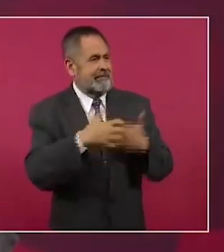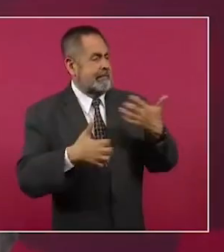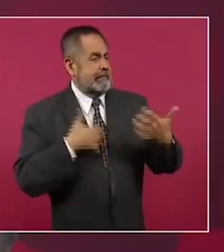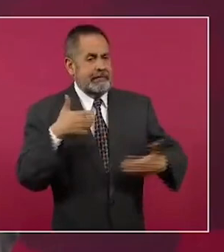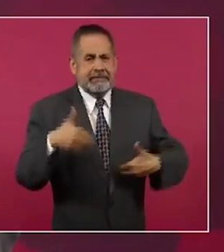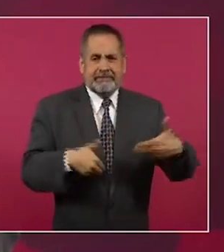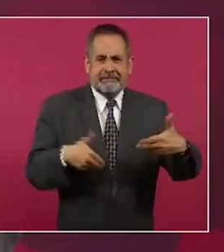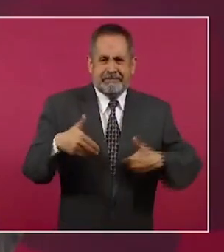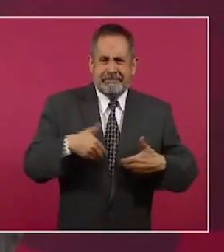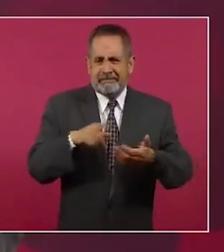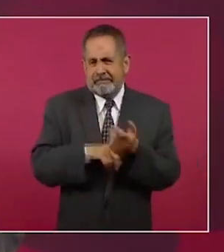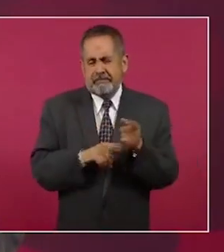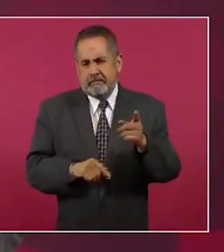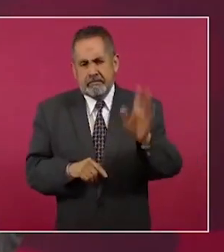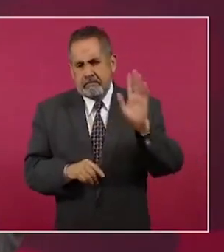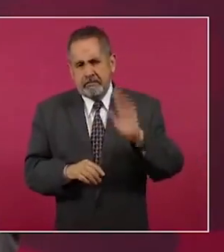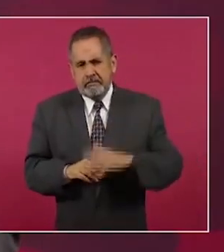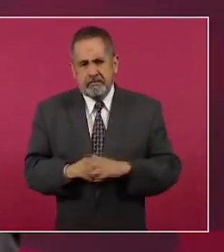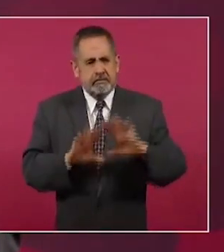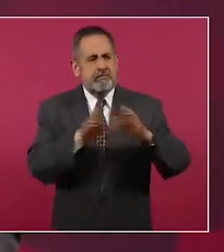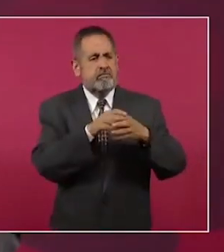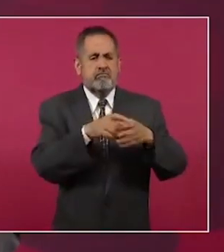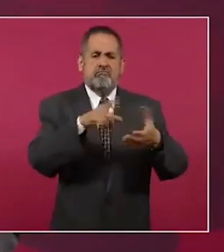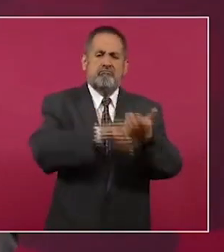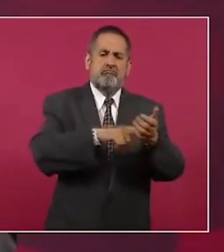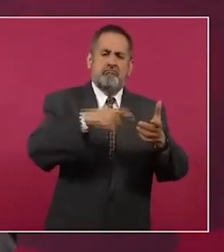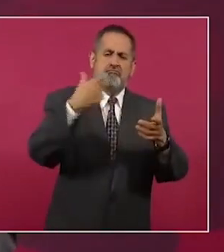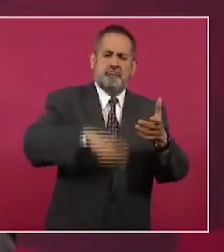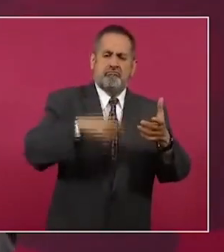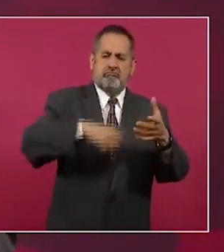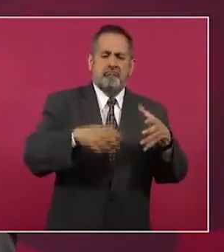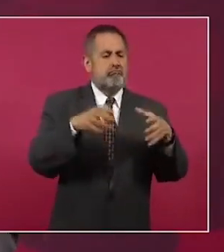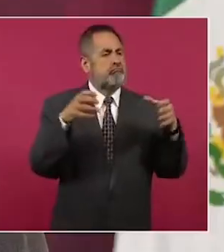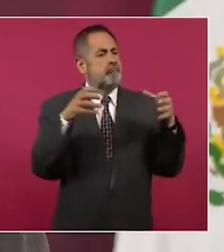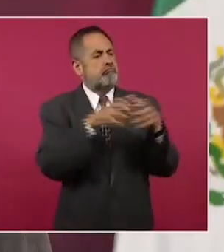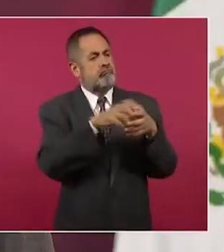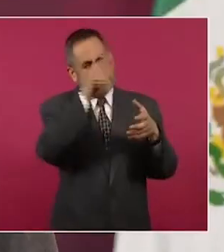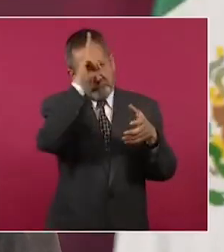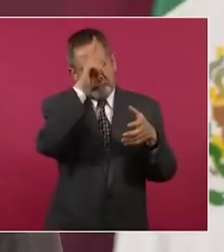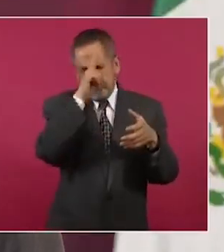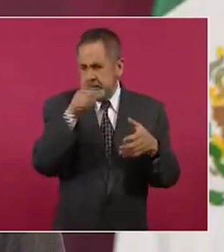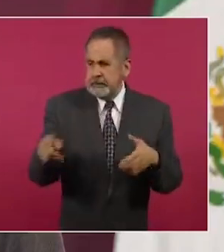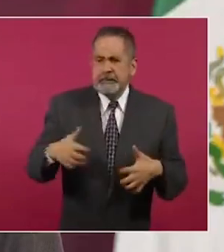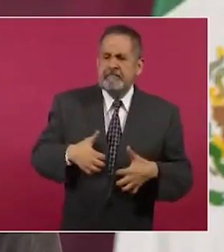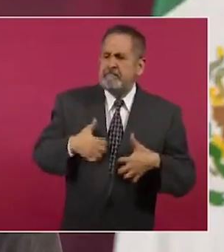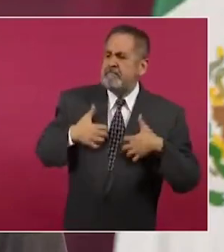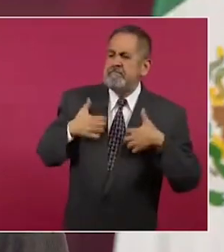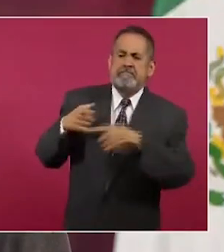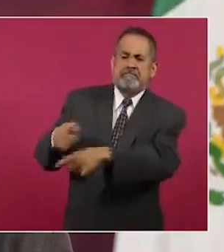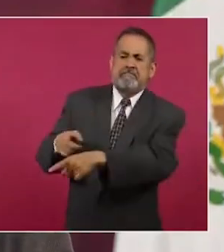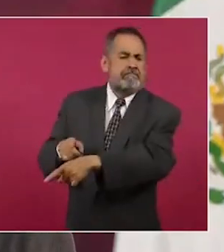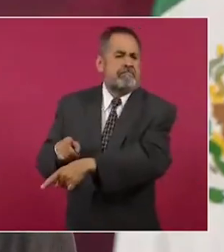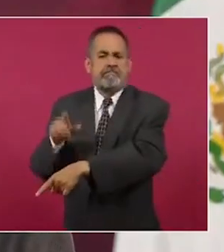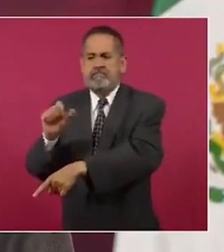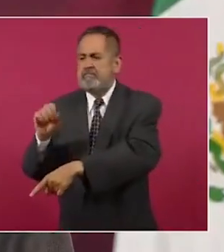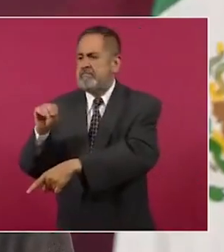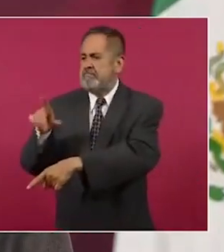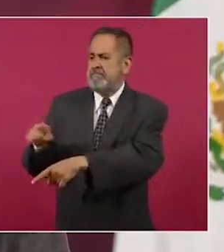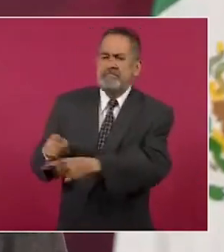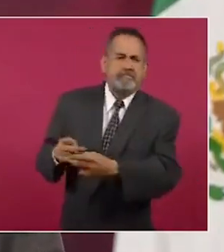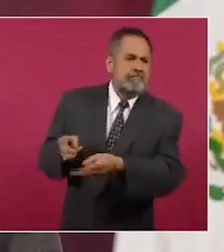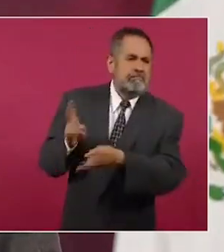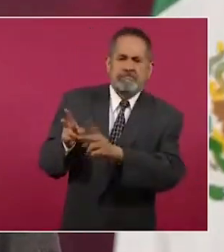los de la clase dominante en Perú que hablemos sobre el